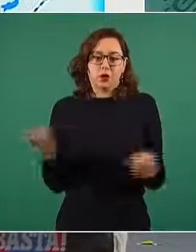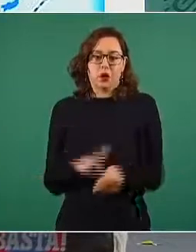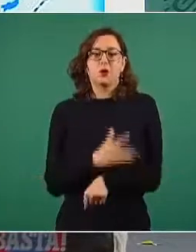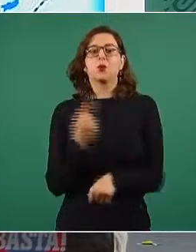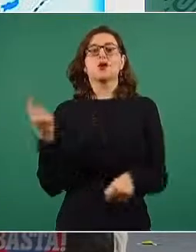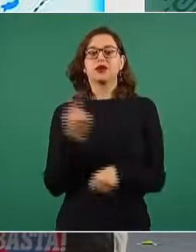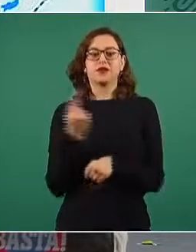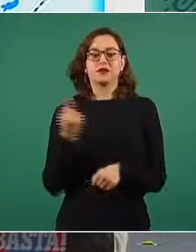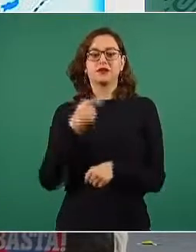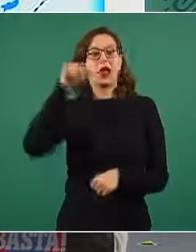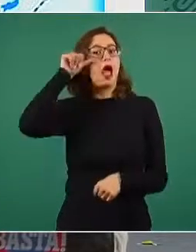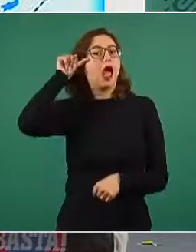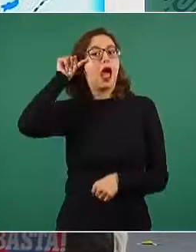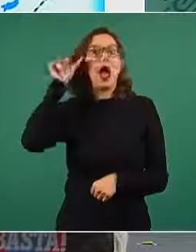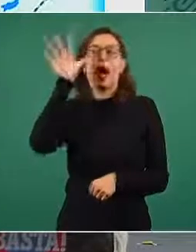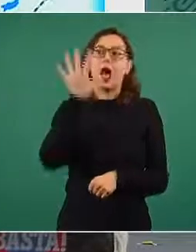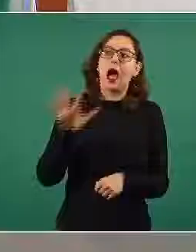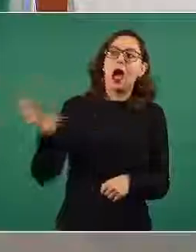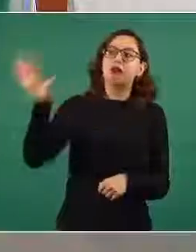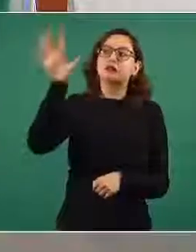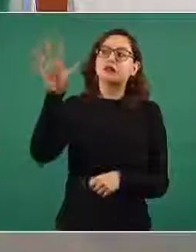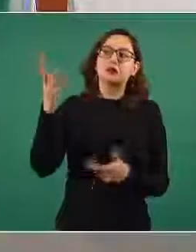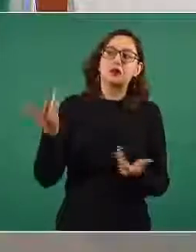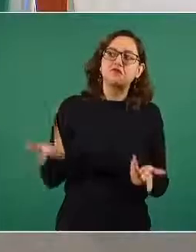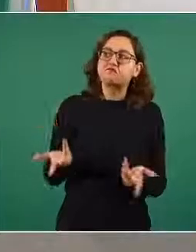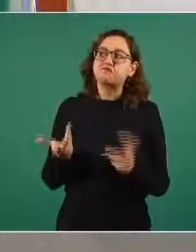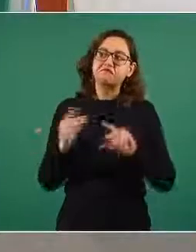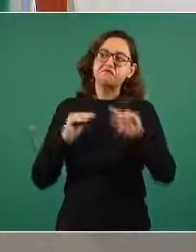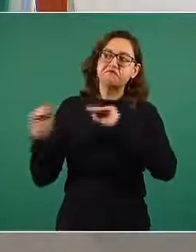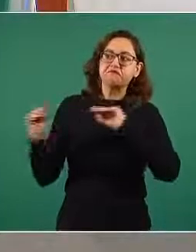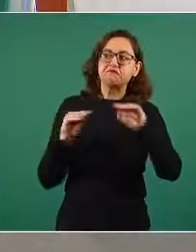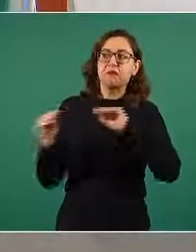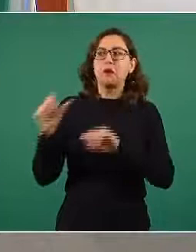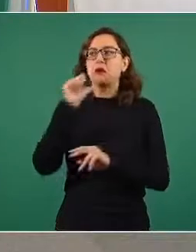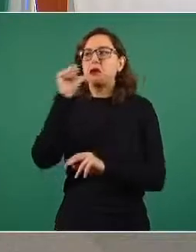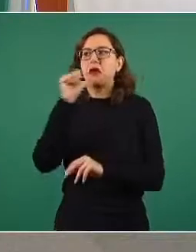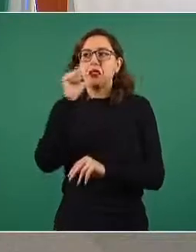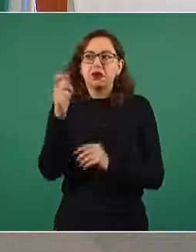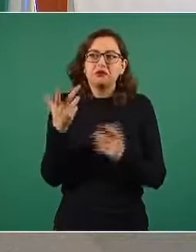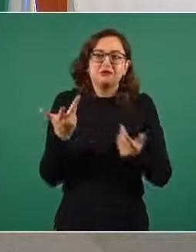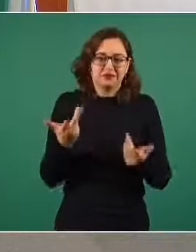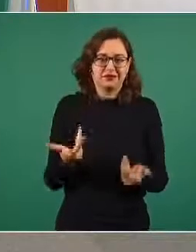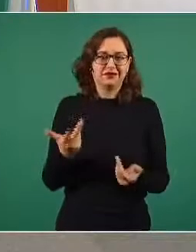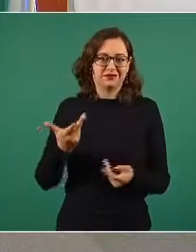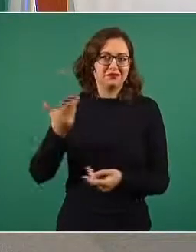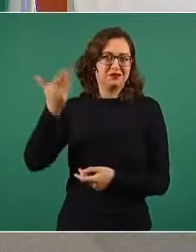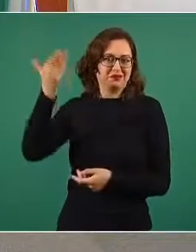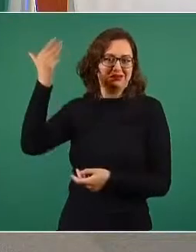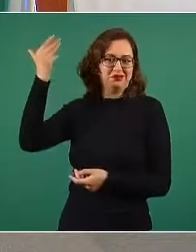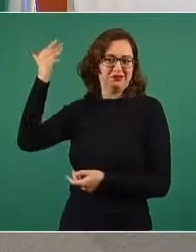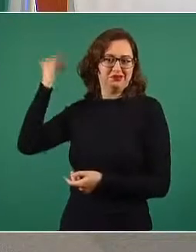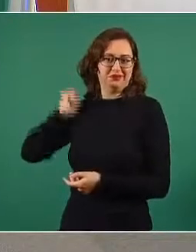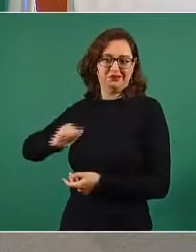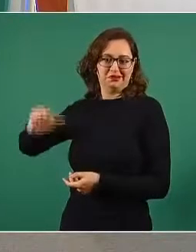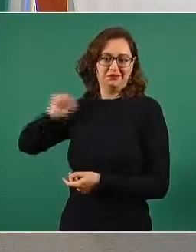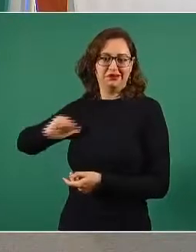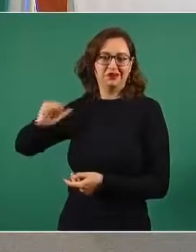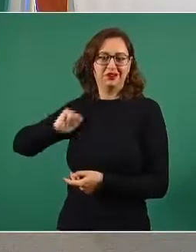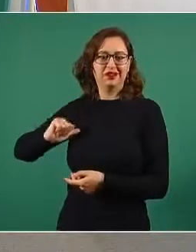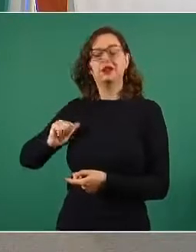tiene actualmente. Por eso siguió siendo Veracruz el puerto más